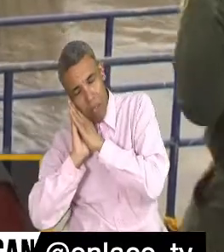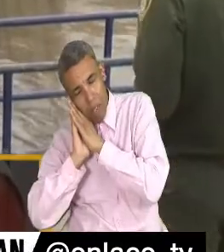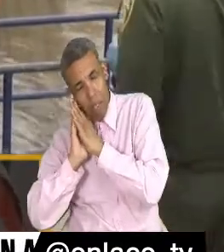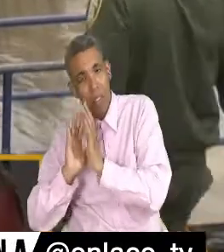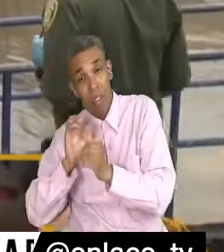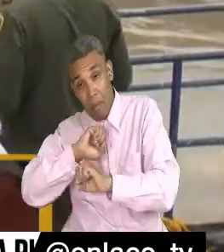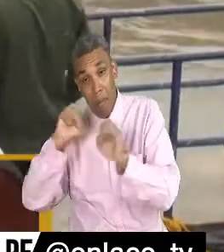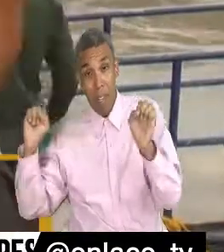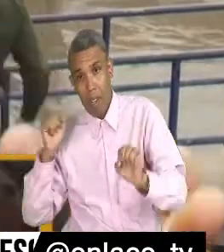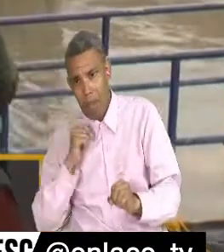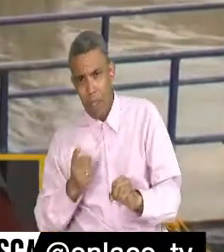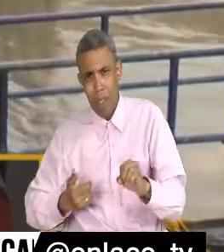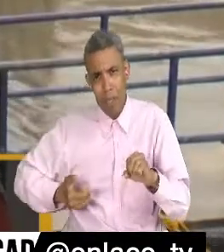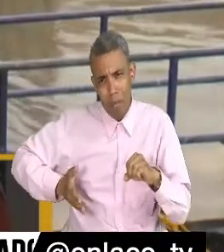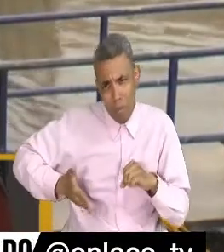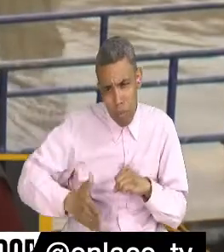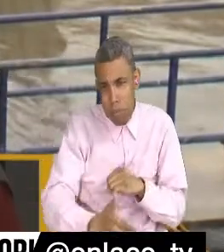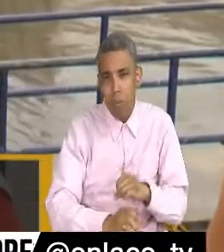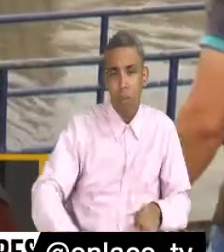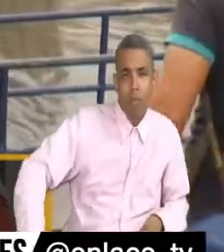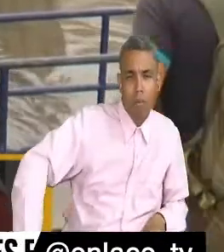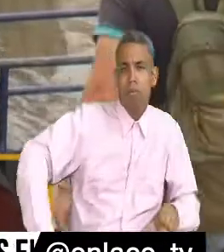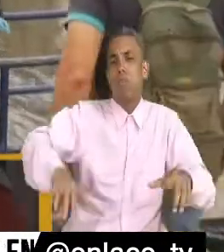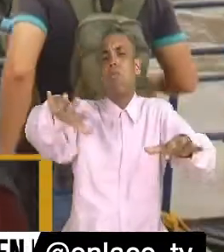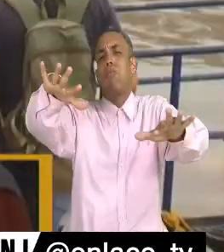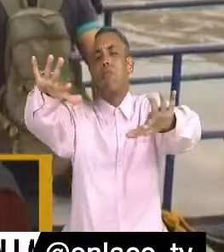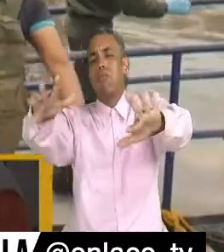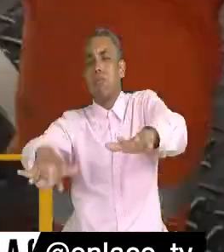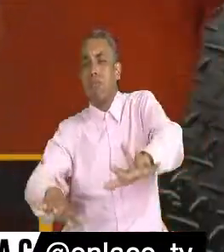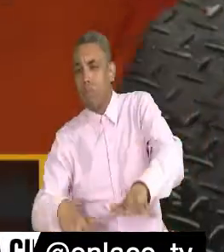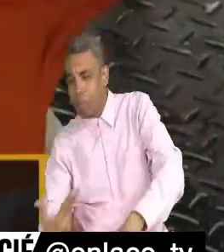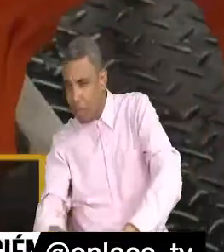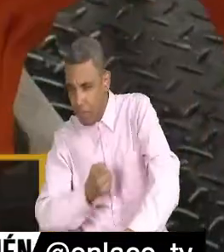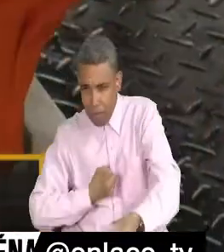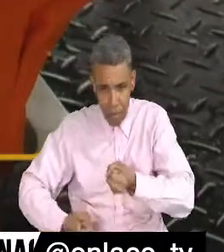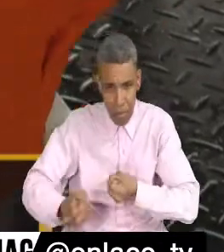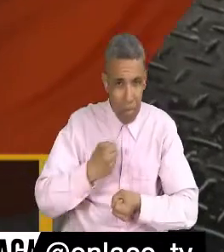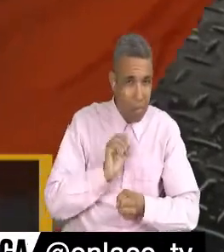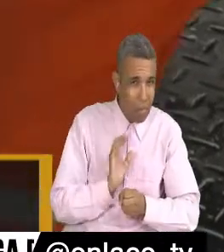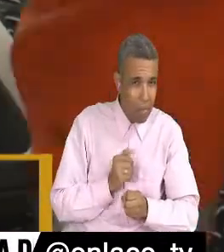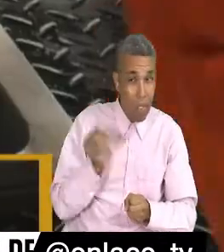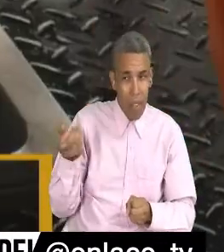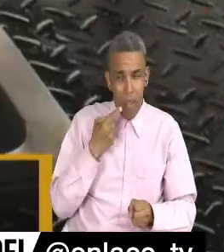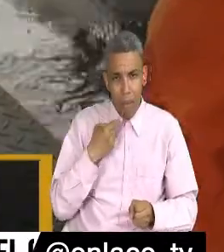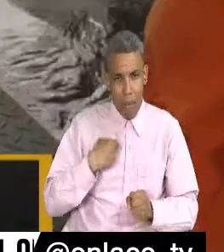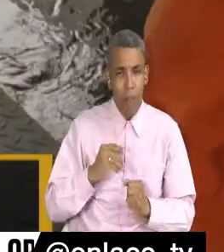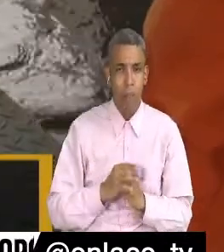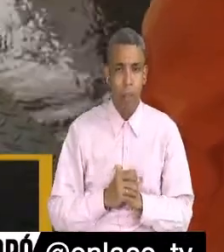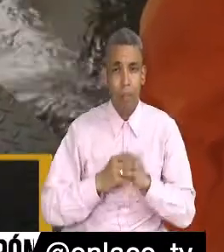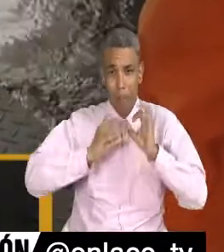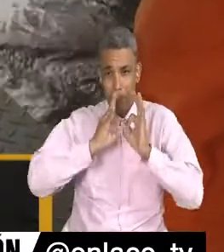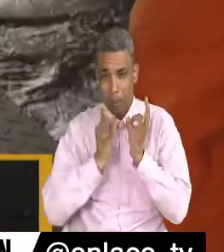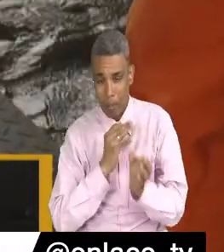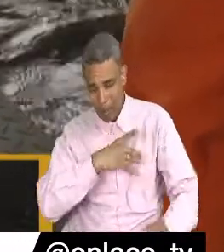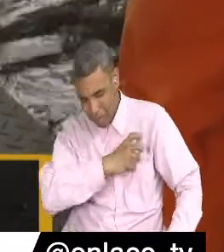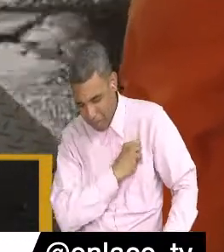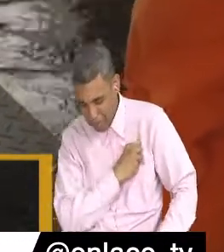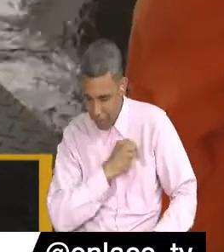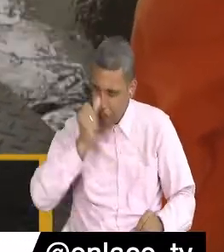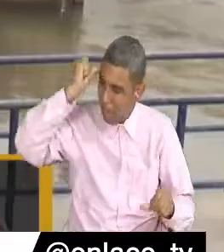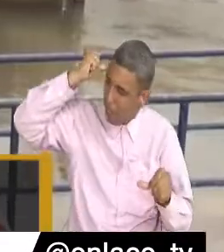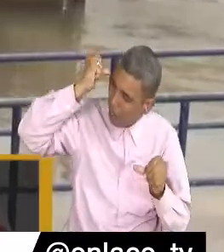que tener unos lances por ahí cerquita, pero la mala suerte. Visiblemente conmovidos, los familiares recuerdan a sus seres